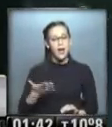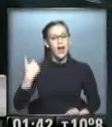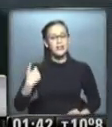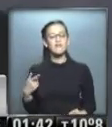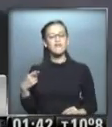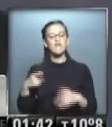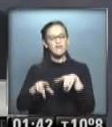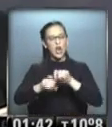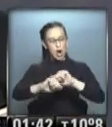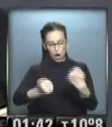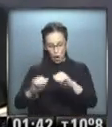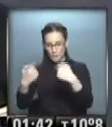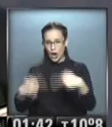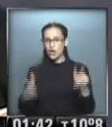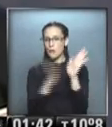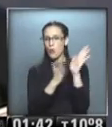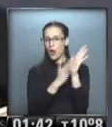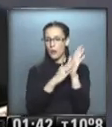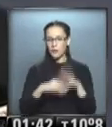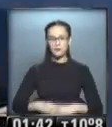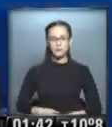las evidencias.